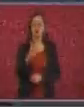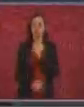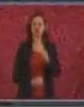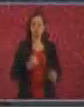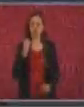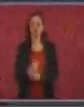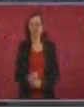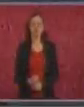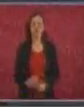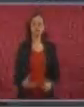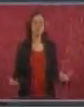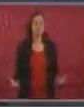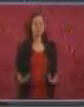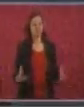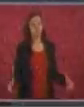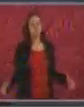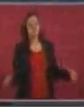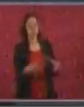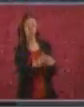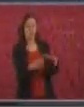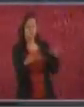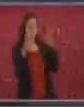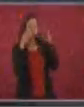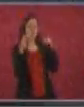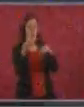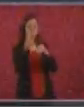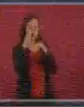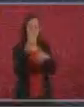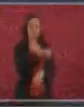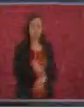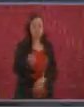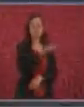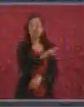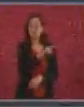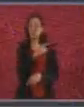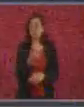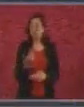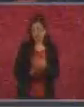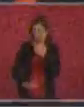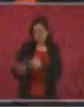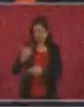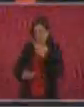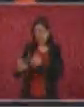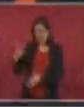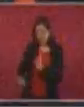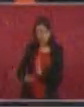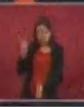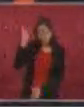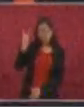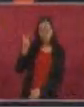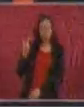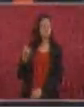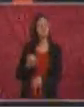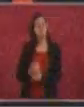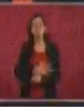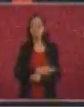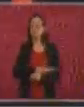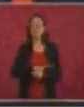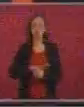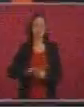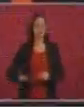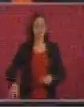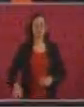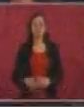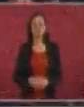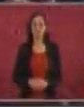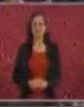allá del 2024. No veo que tenga problemas. Él debe tener más o menos un sondeo, él